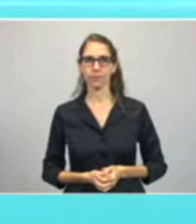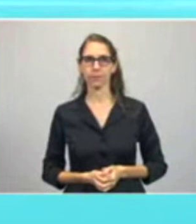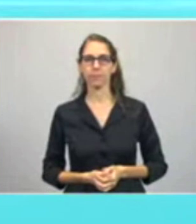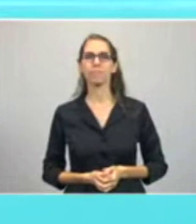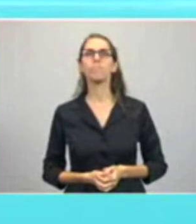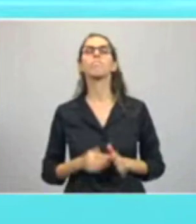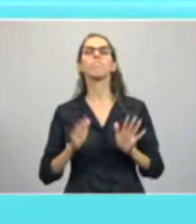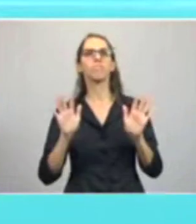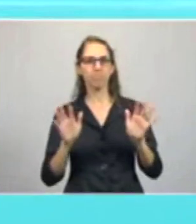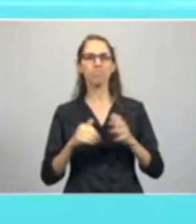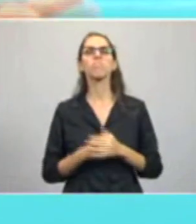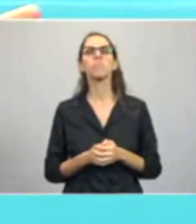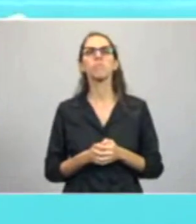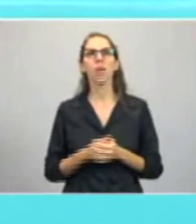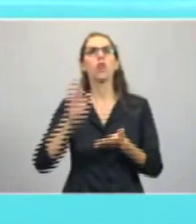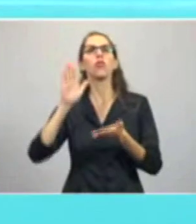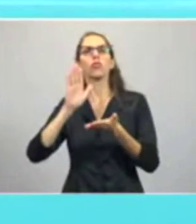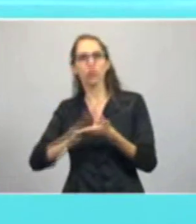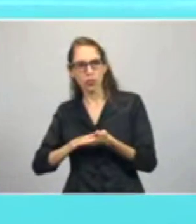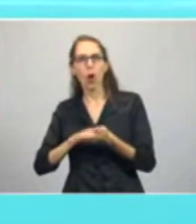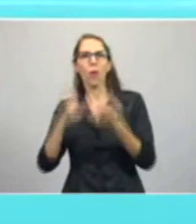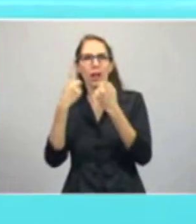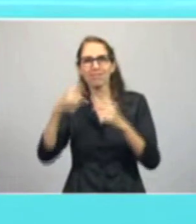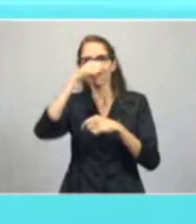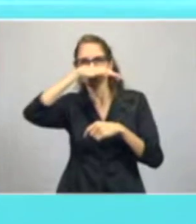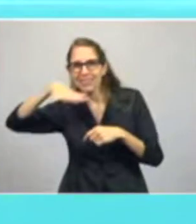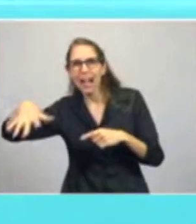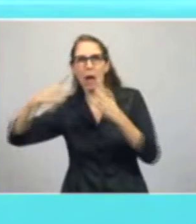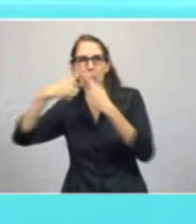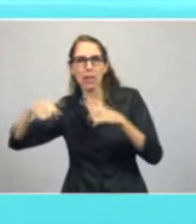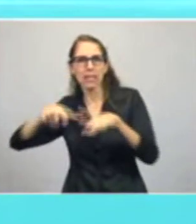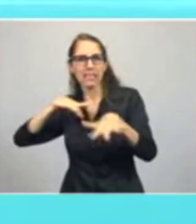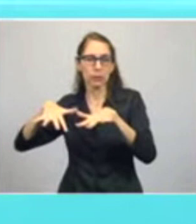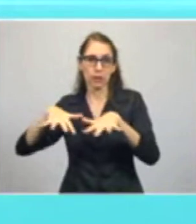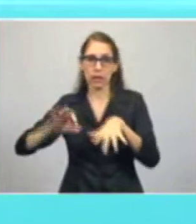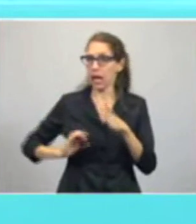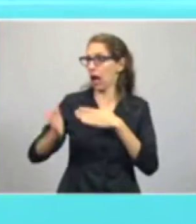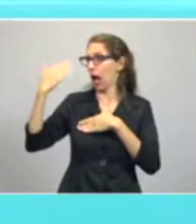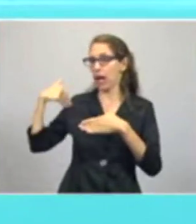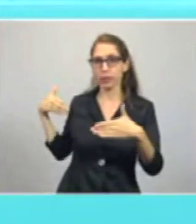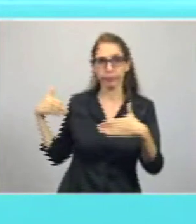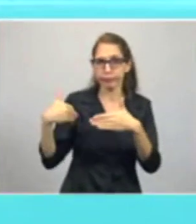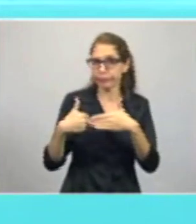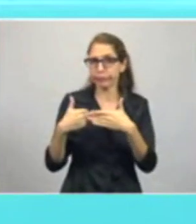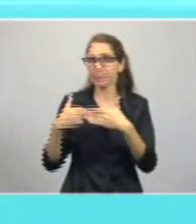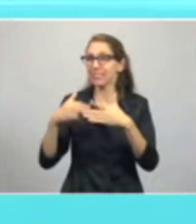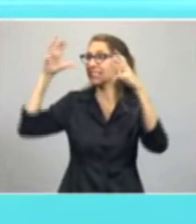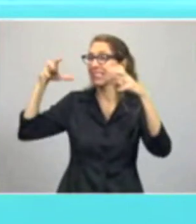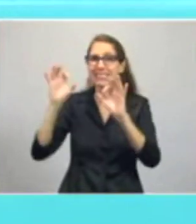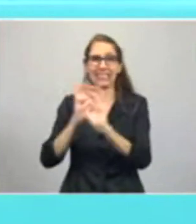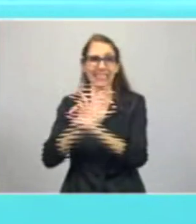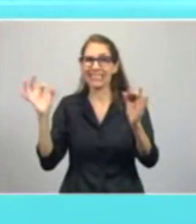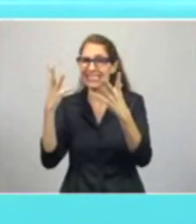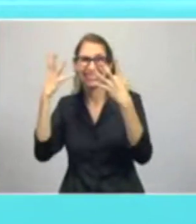Por un lado, con respecto al inmobiliario rural, venimos de un año de sequía, durante el año de sequía asistimos a los productores